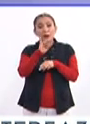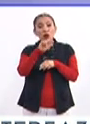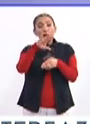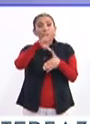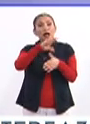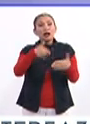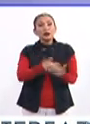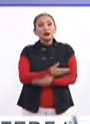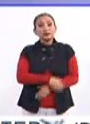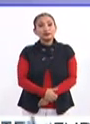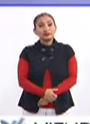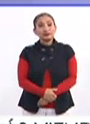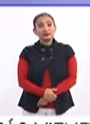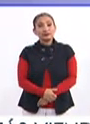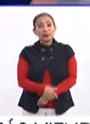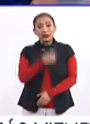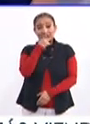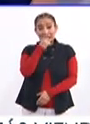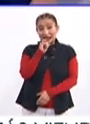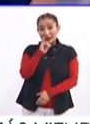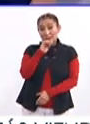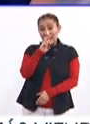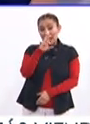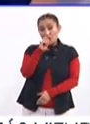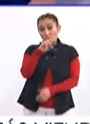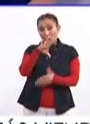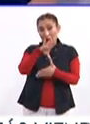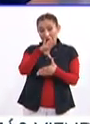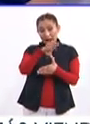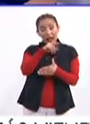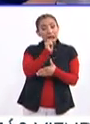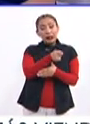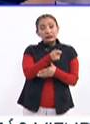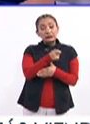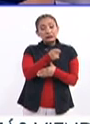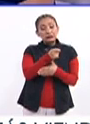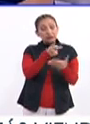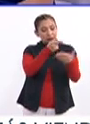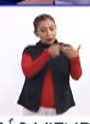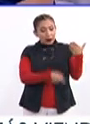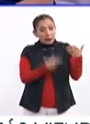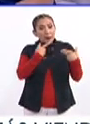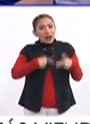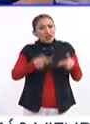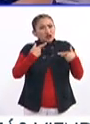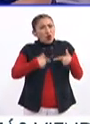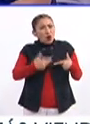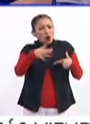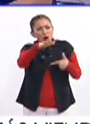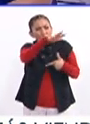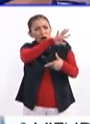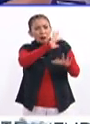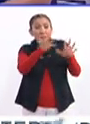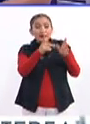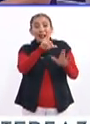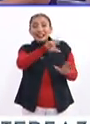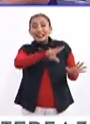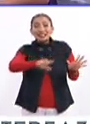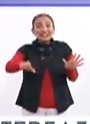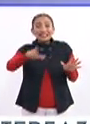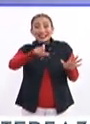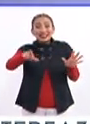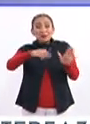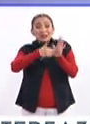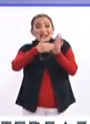iberoamericano. Entonces, cuando hablamos de Iberoamérica, estamos hablando de una población de alrededor de